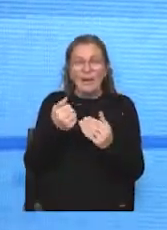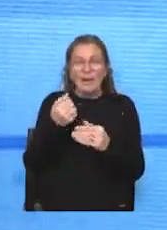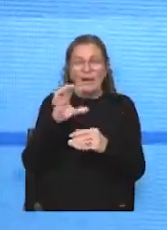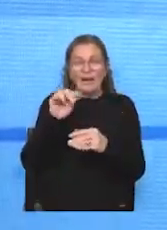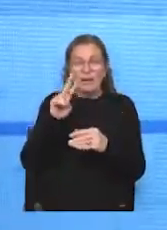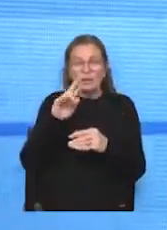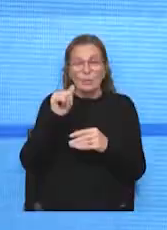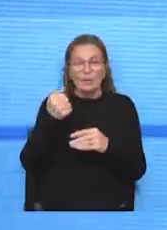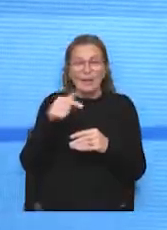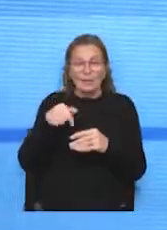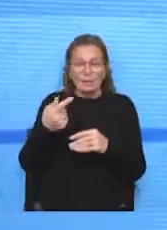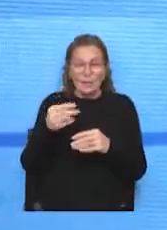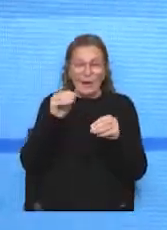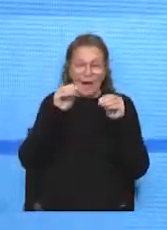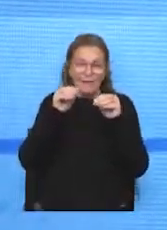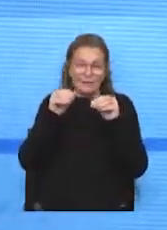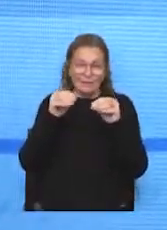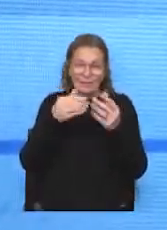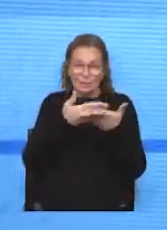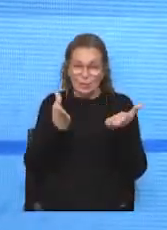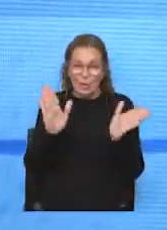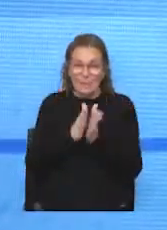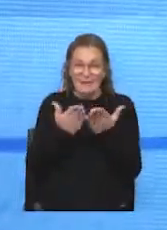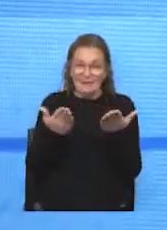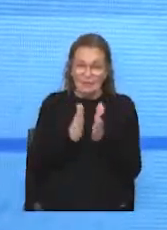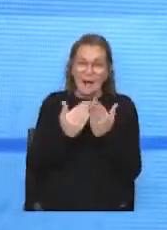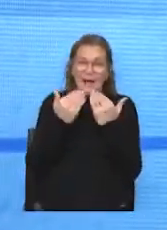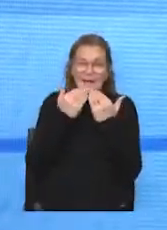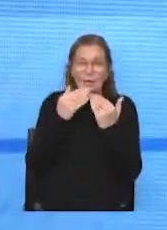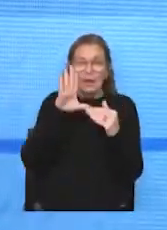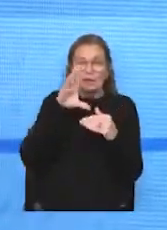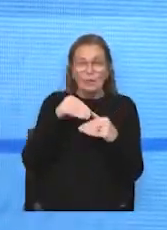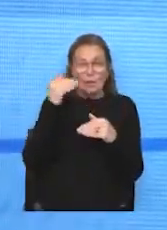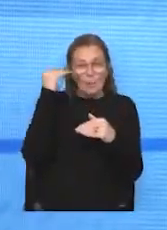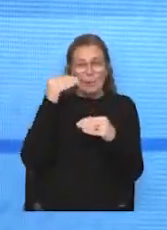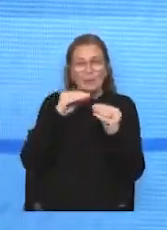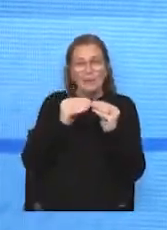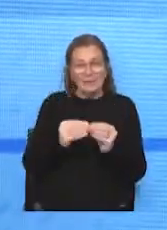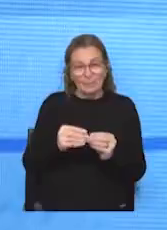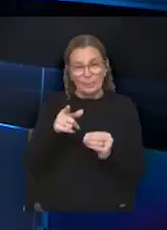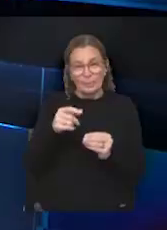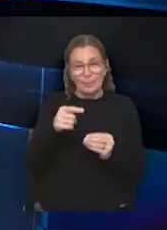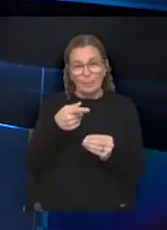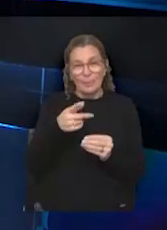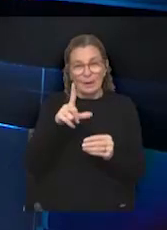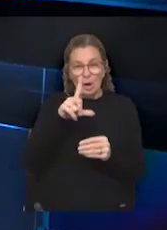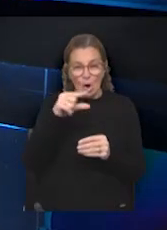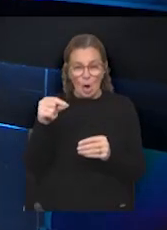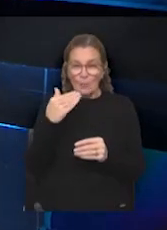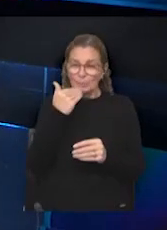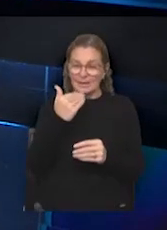por toda la publicidad que haciendo haciendo mi libro yo agradezco a todos los profes y las profes de matemática por hacerle publicidad mio